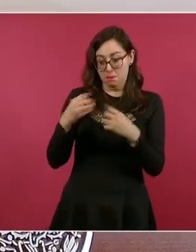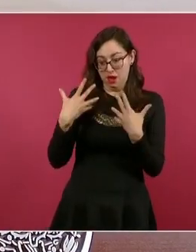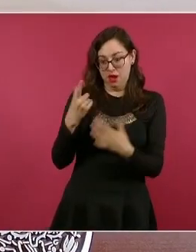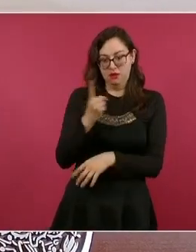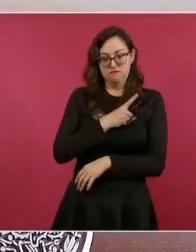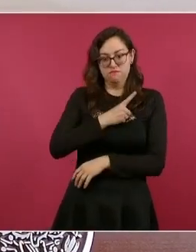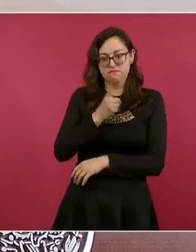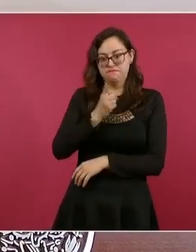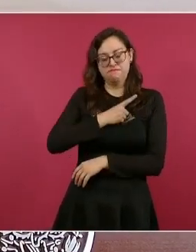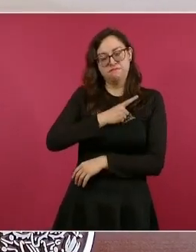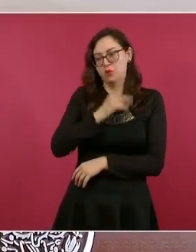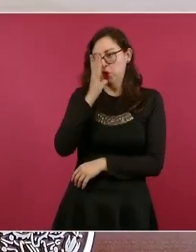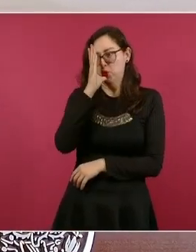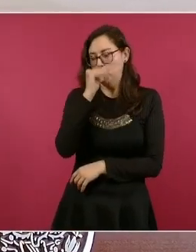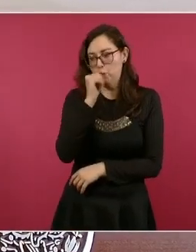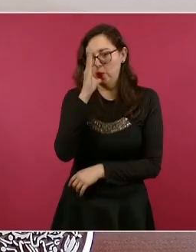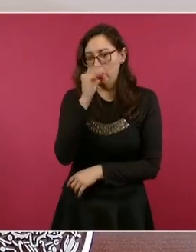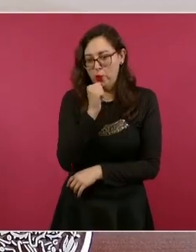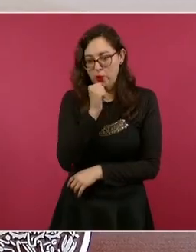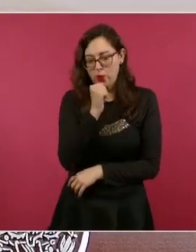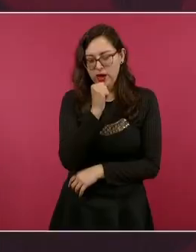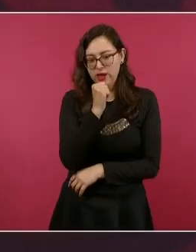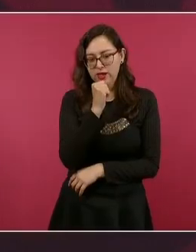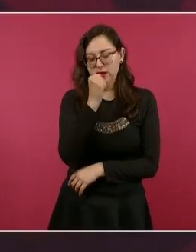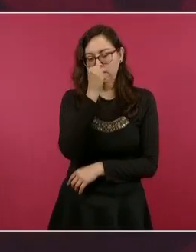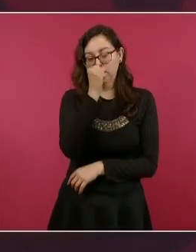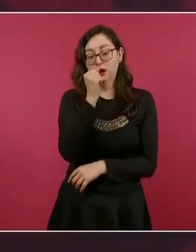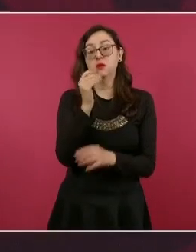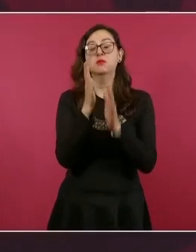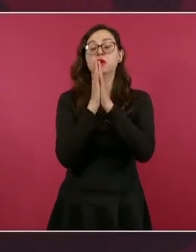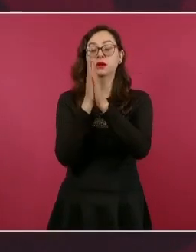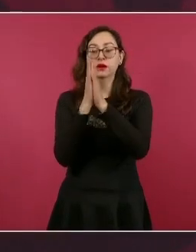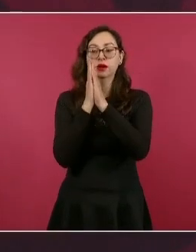se haga una labor